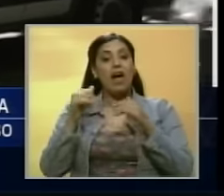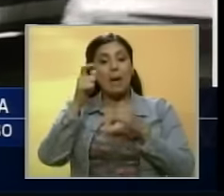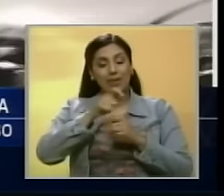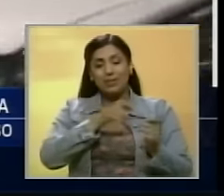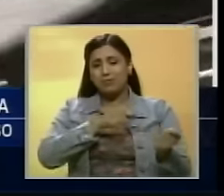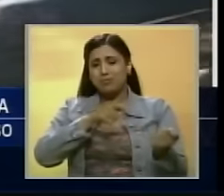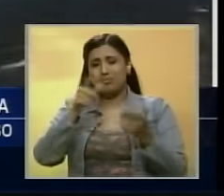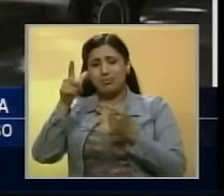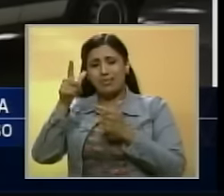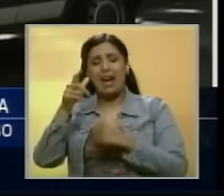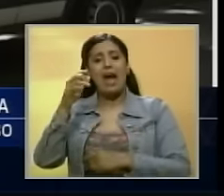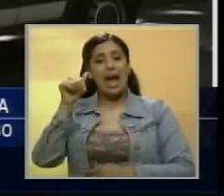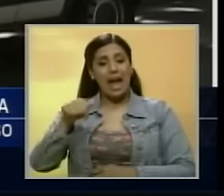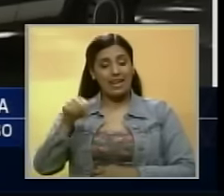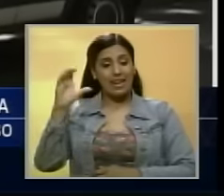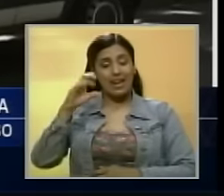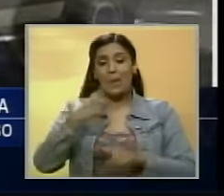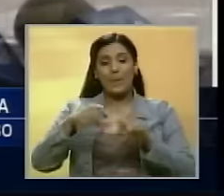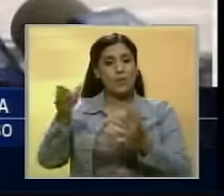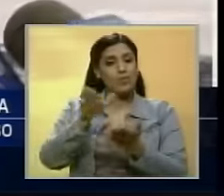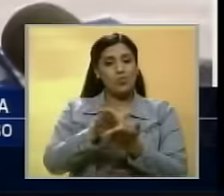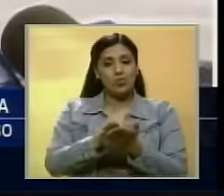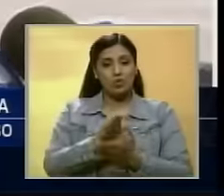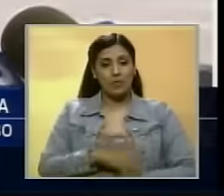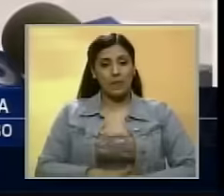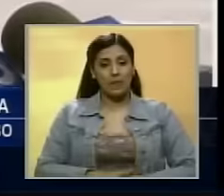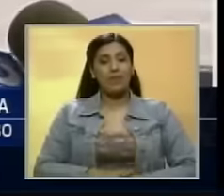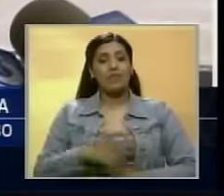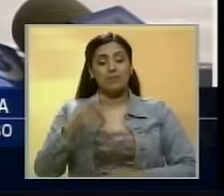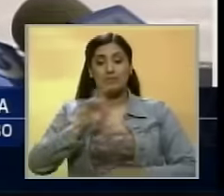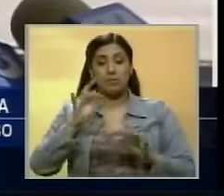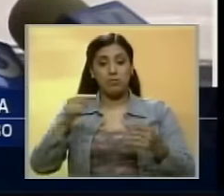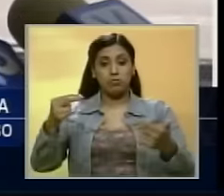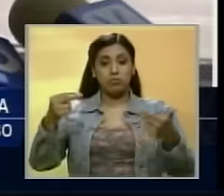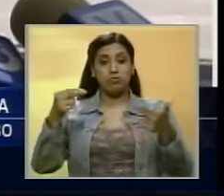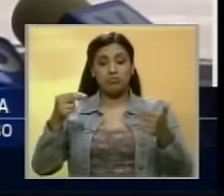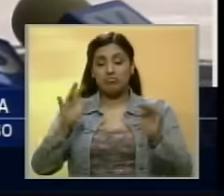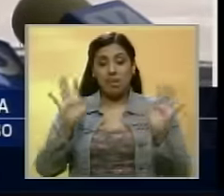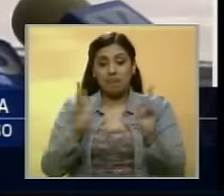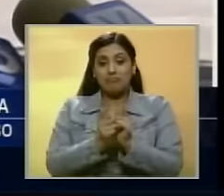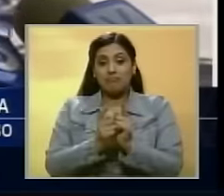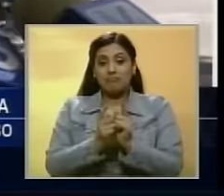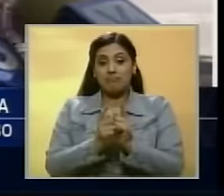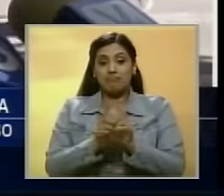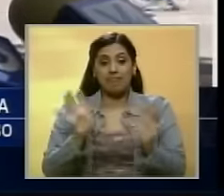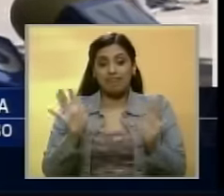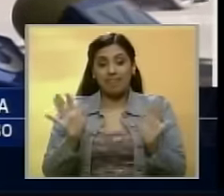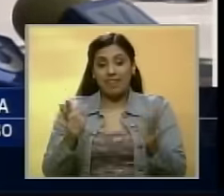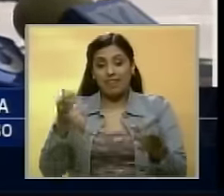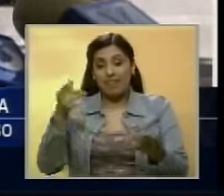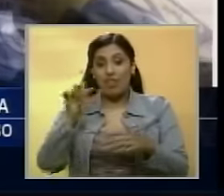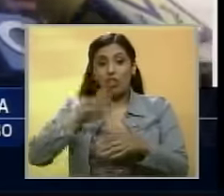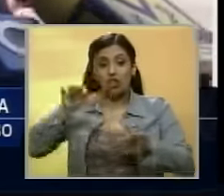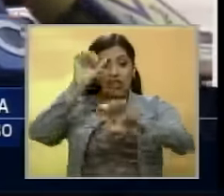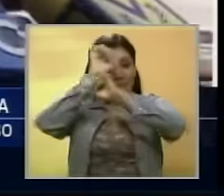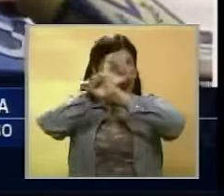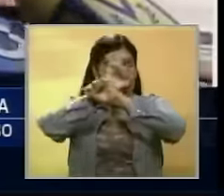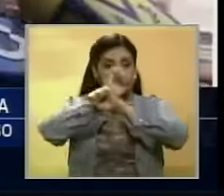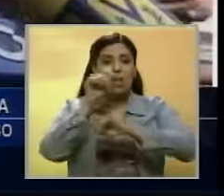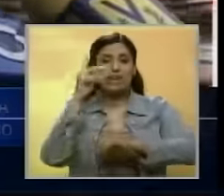trasladada herida al hospital Pérez Carreño donde murió Bueno lo interceptaron y ya lo único que no en la vega